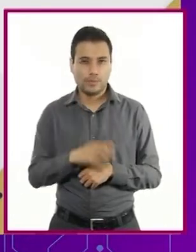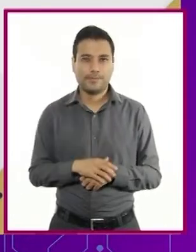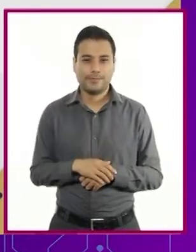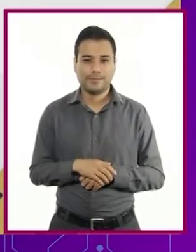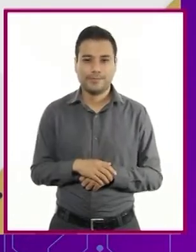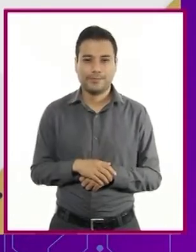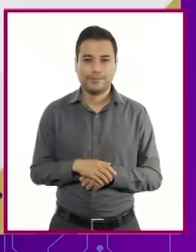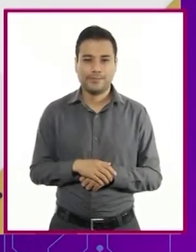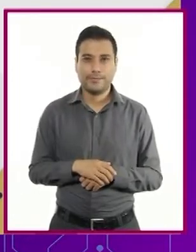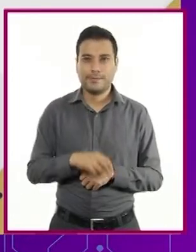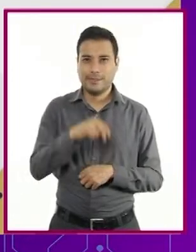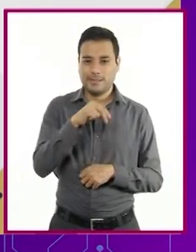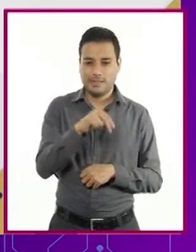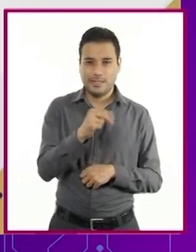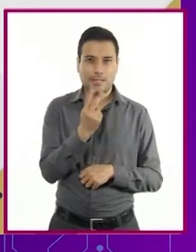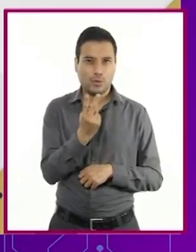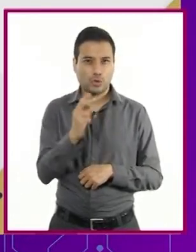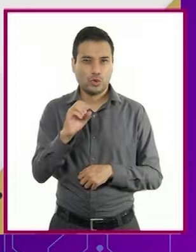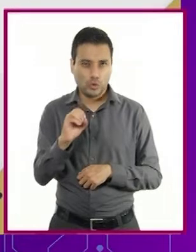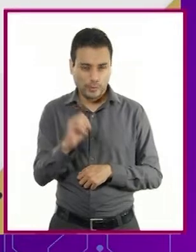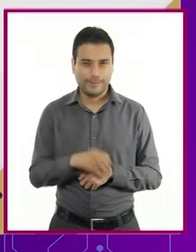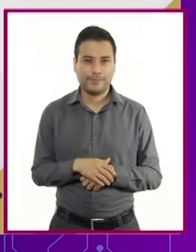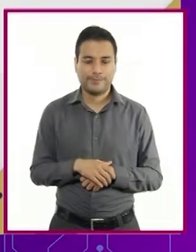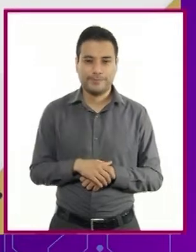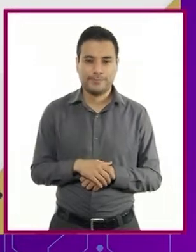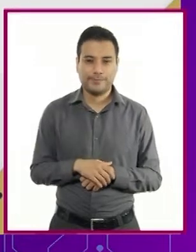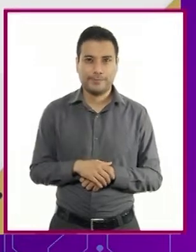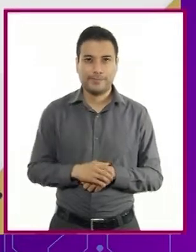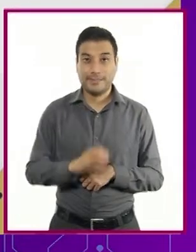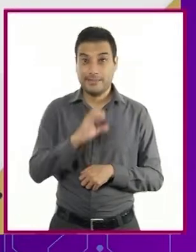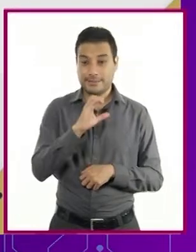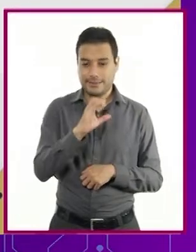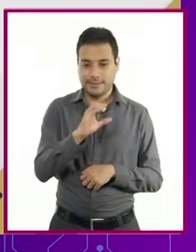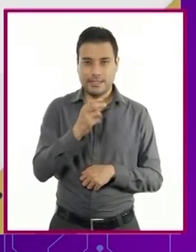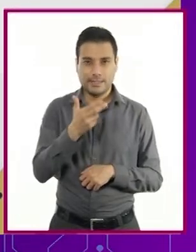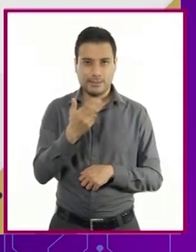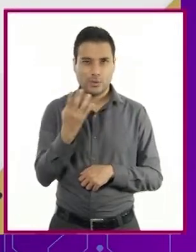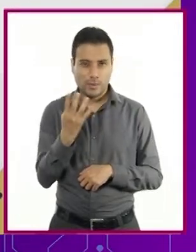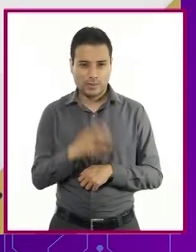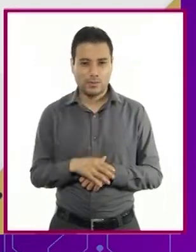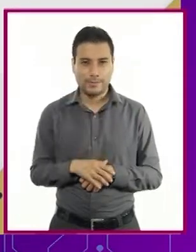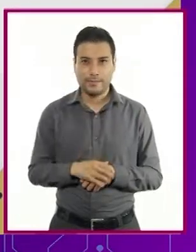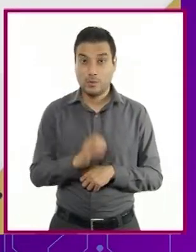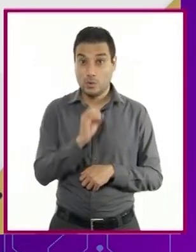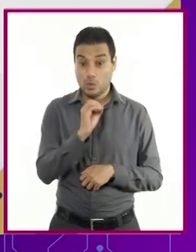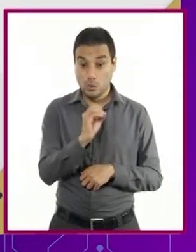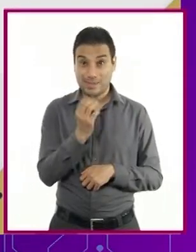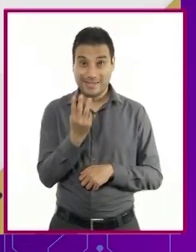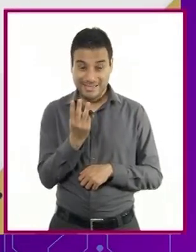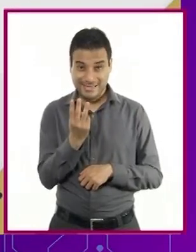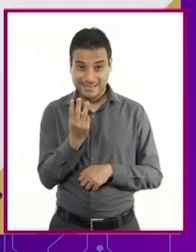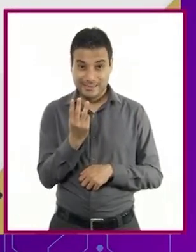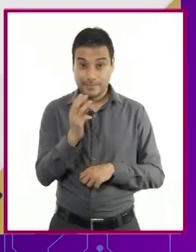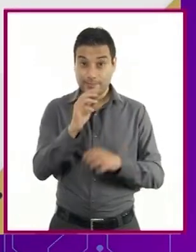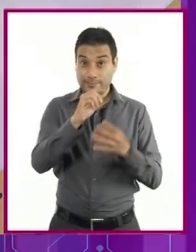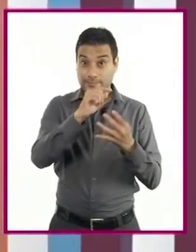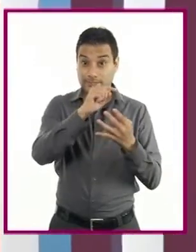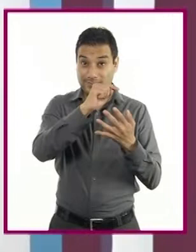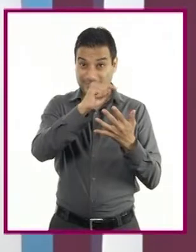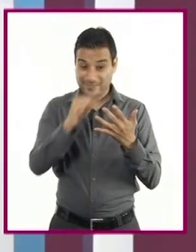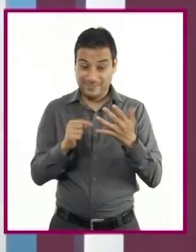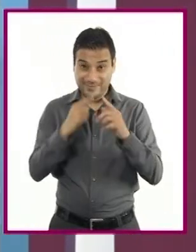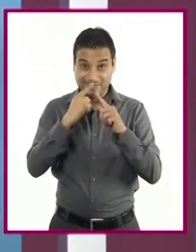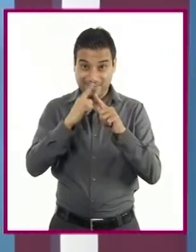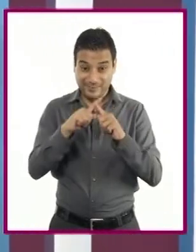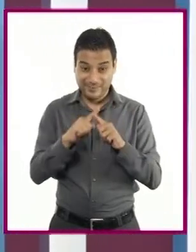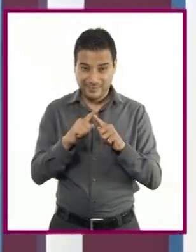óxido nitroso, N2O, metano, CH4 y ozono, O3, actúa como una capa gris